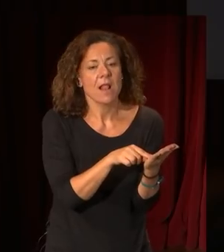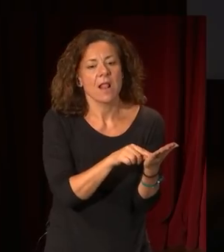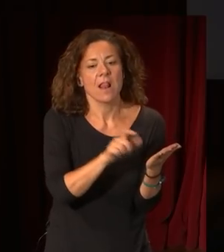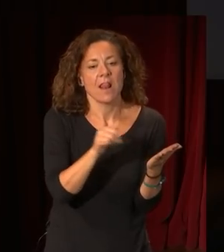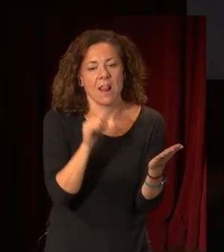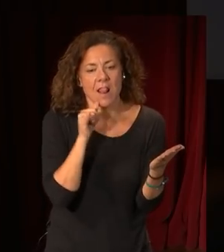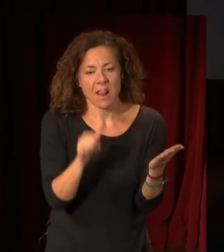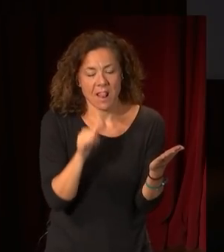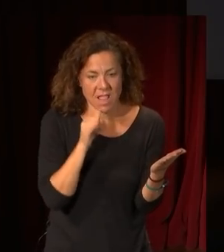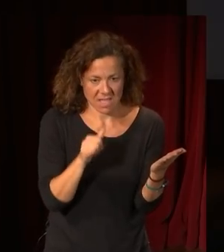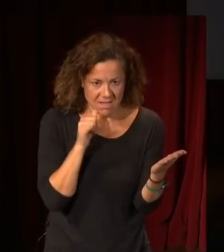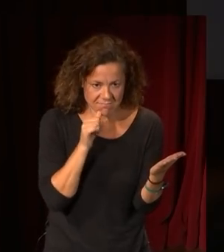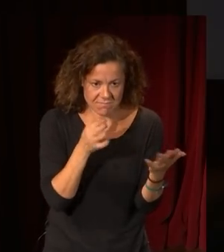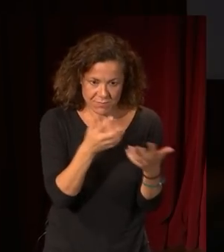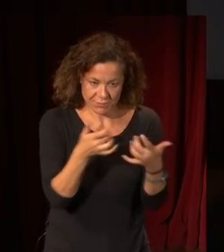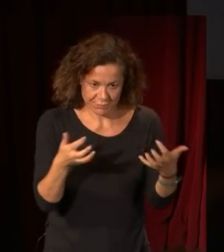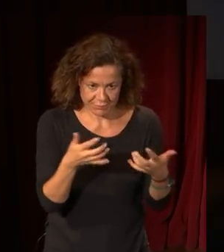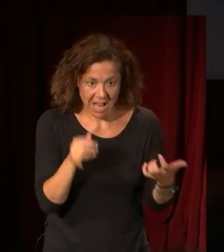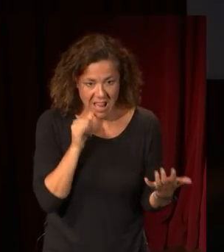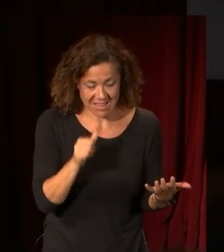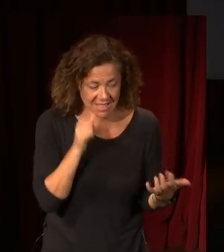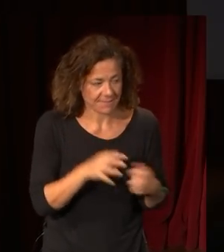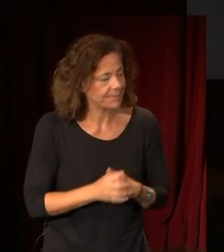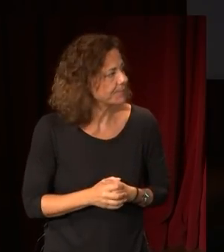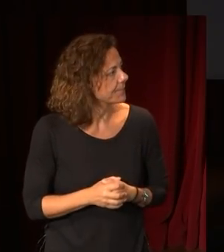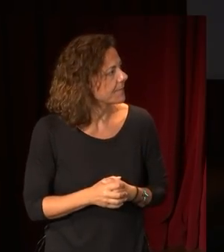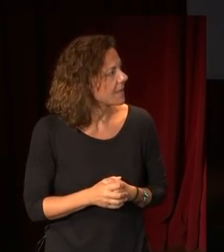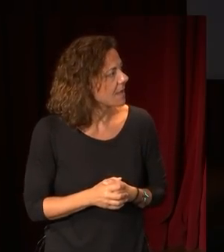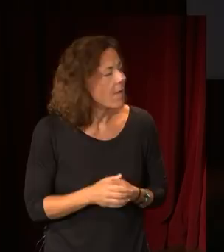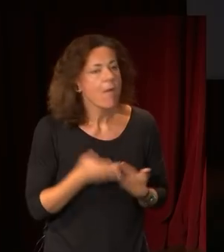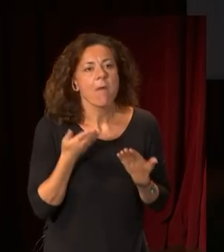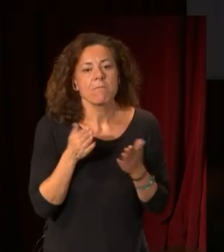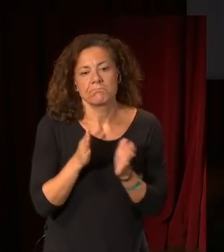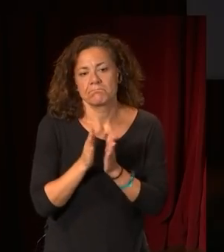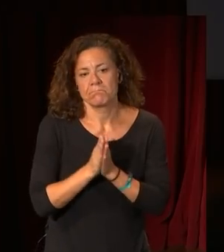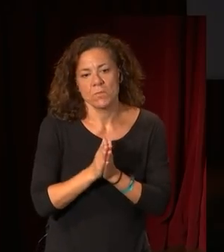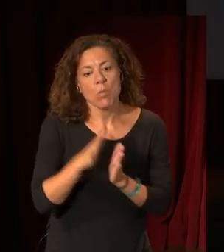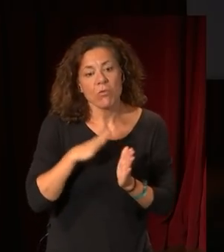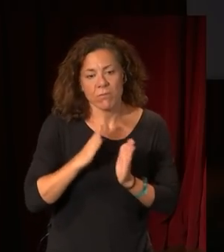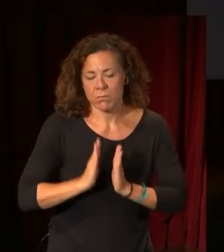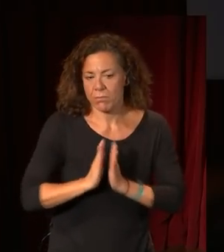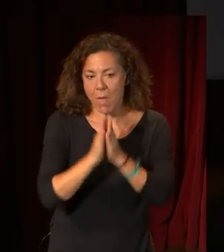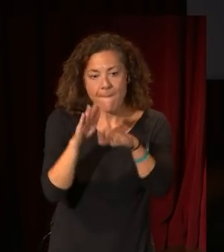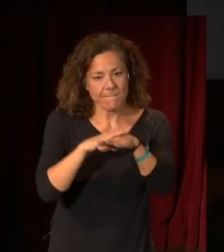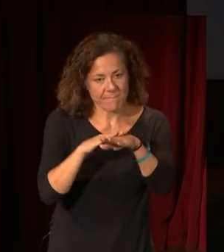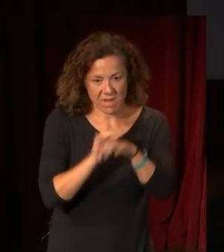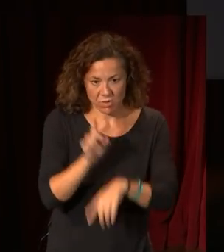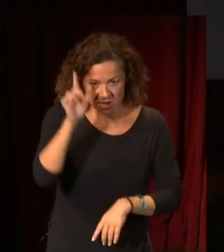se segundo un magna misericordia antoine pidiendo la misericordia divina